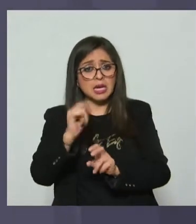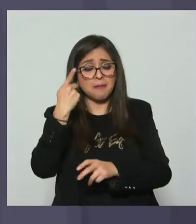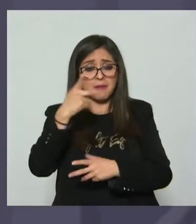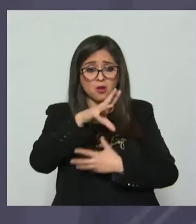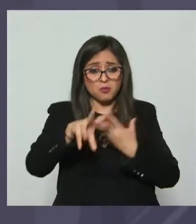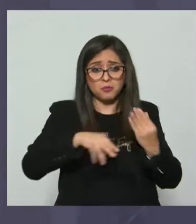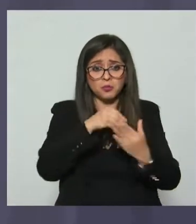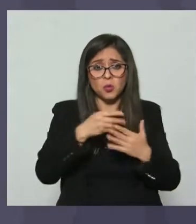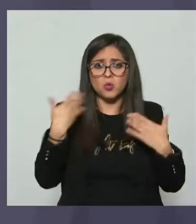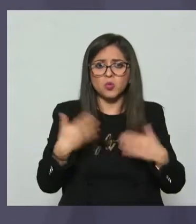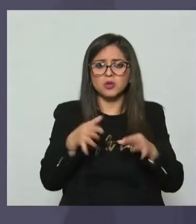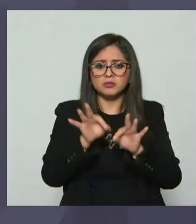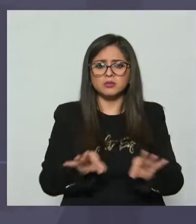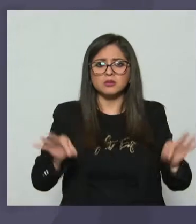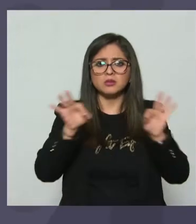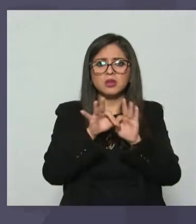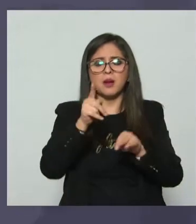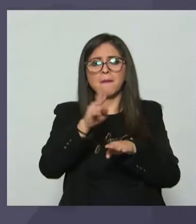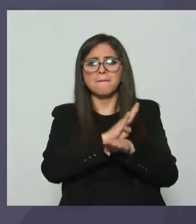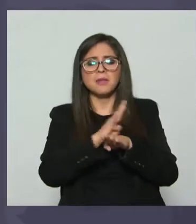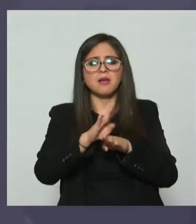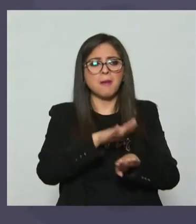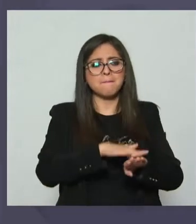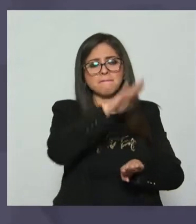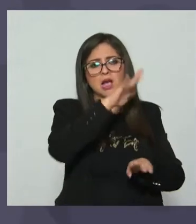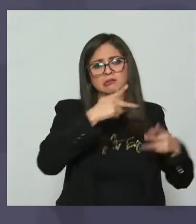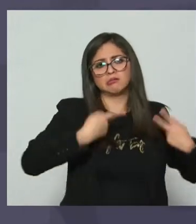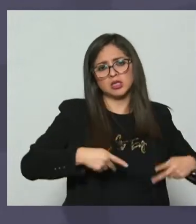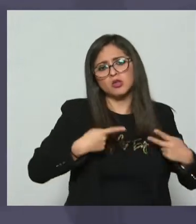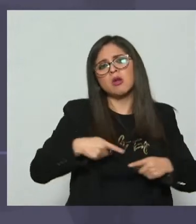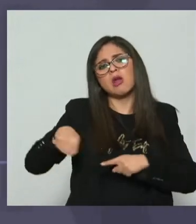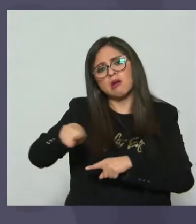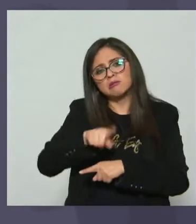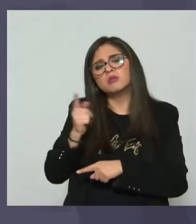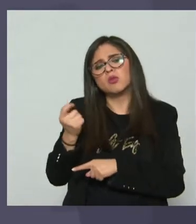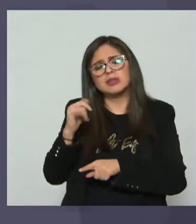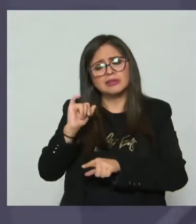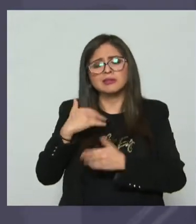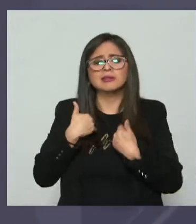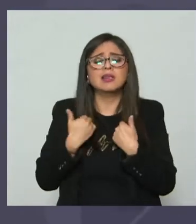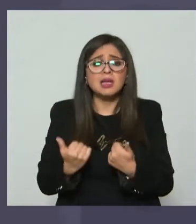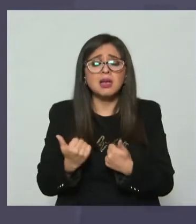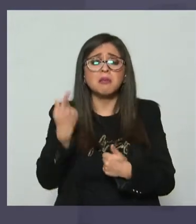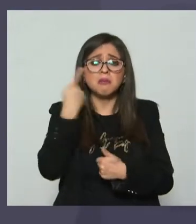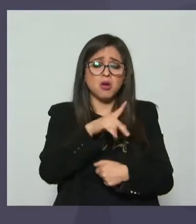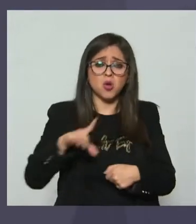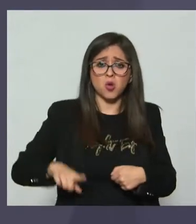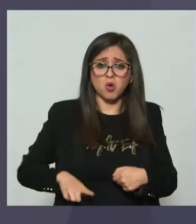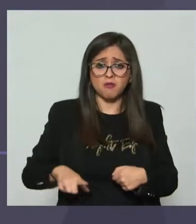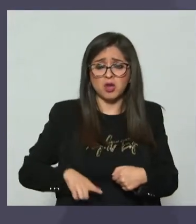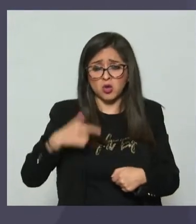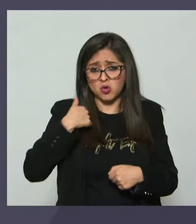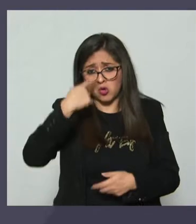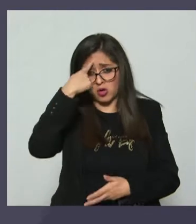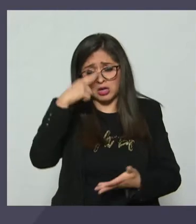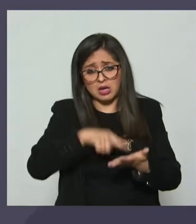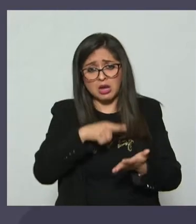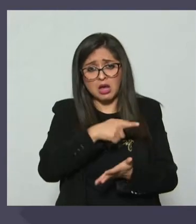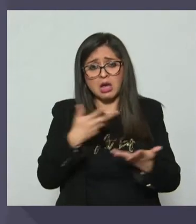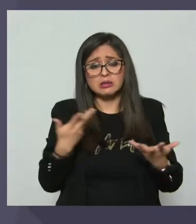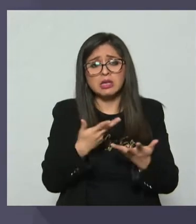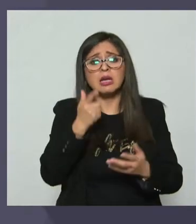tan importante y un beneficio para tanta gente. Creo que lo que tiene que hacer el gobierno, y va a hacer muy bien, es